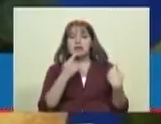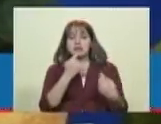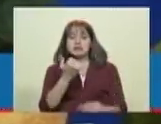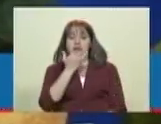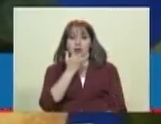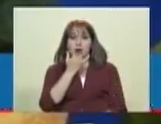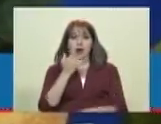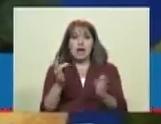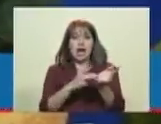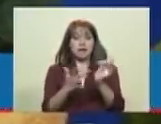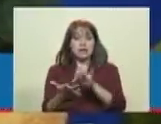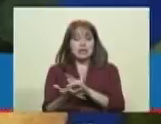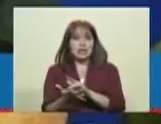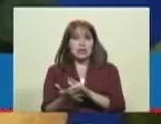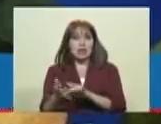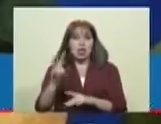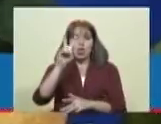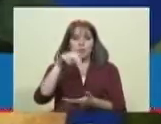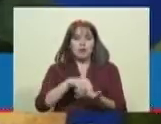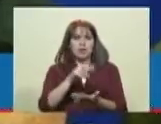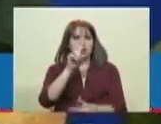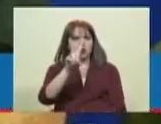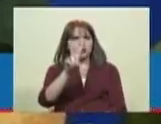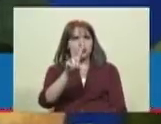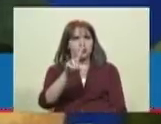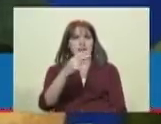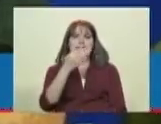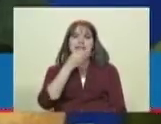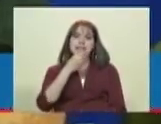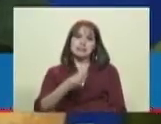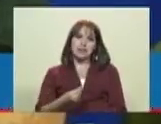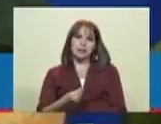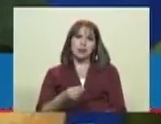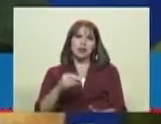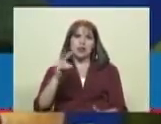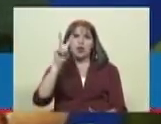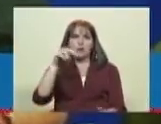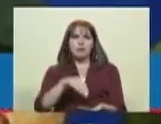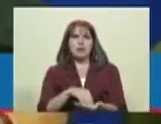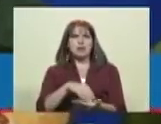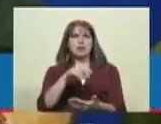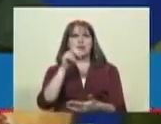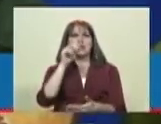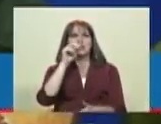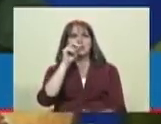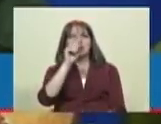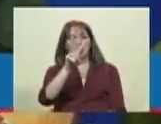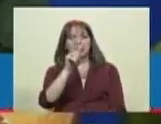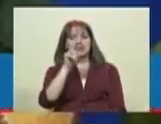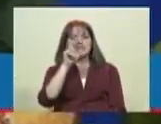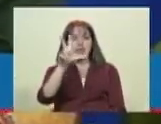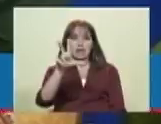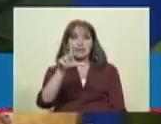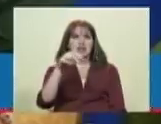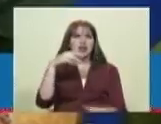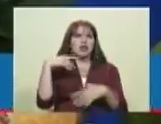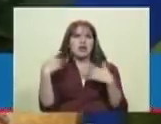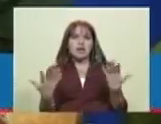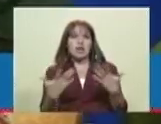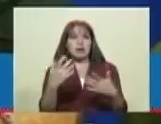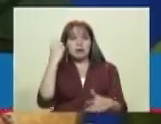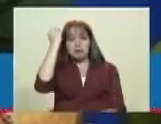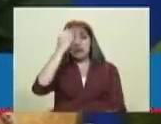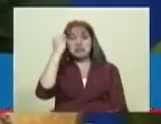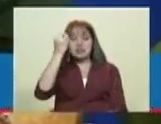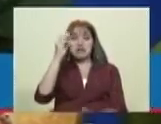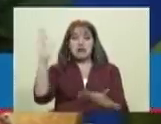abril del 2002, como se equivocaron en diciembre del 2002 y en enero del 2003, creyendo que dejándonos